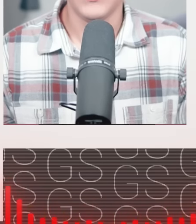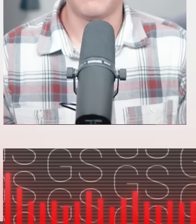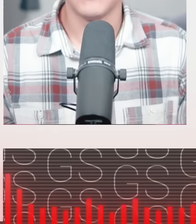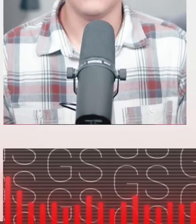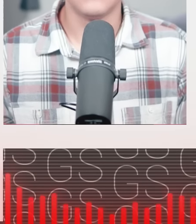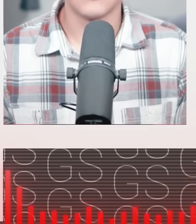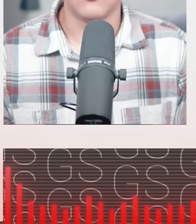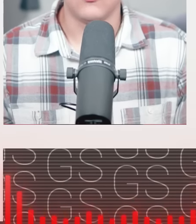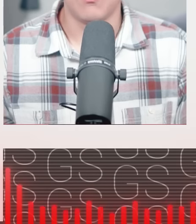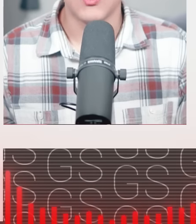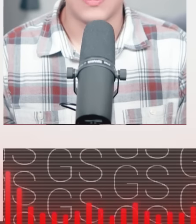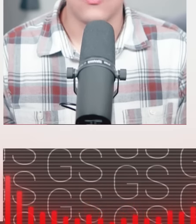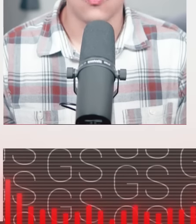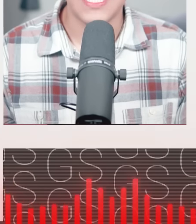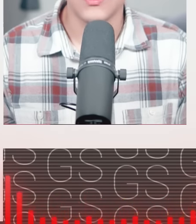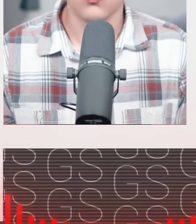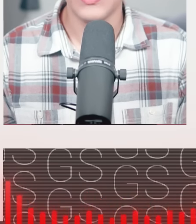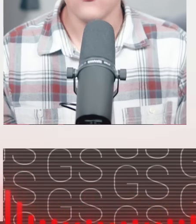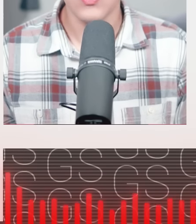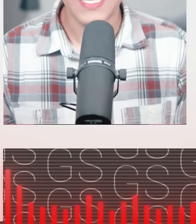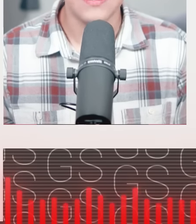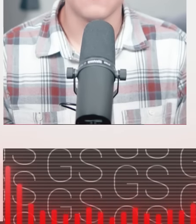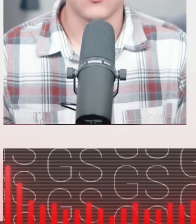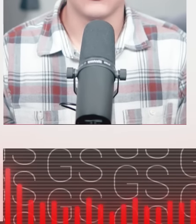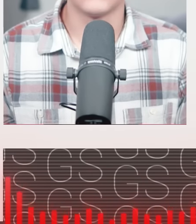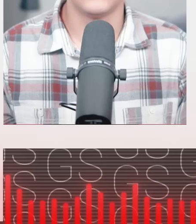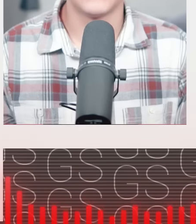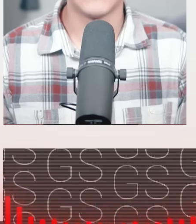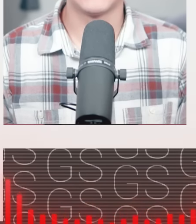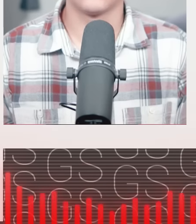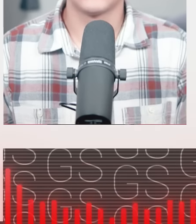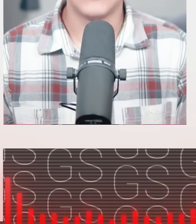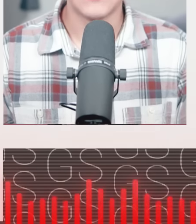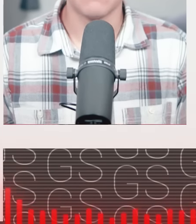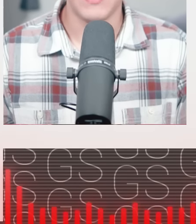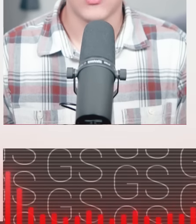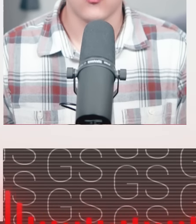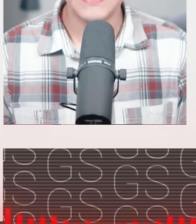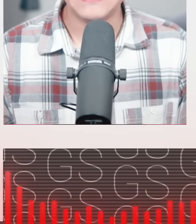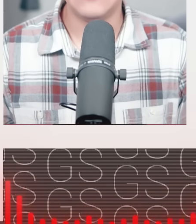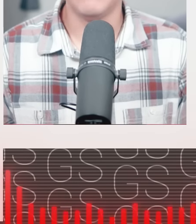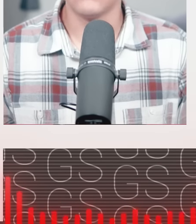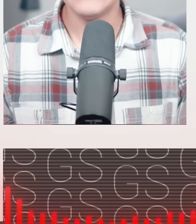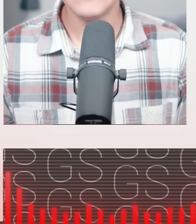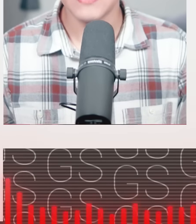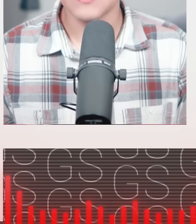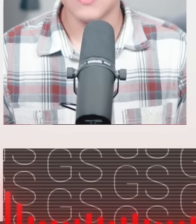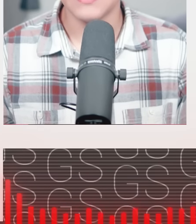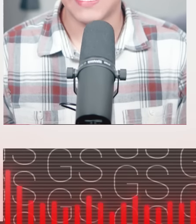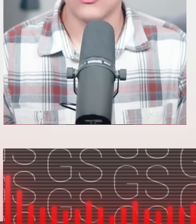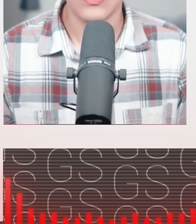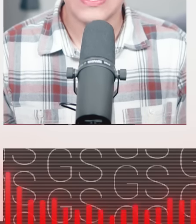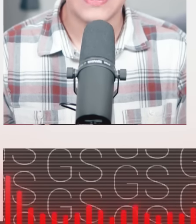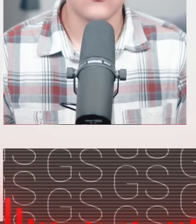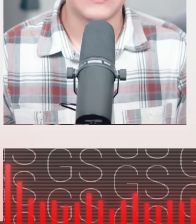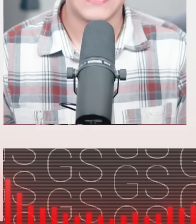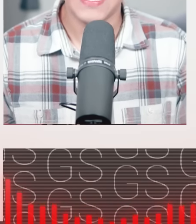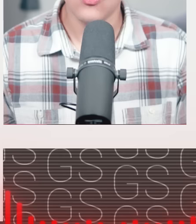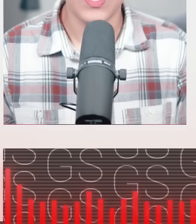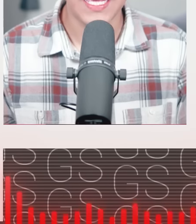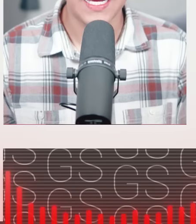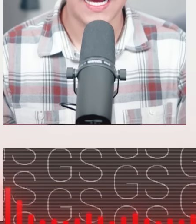Hoy el presidente Andrés Manuel López Obrador aseguró que no caerá en las provocaciones de Ricardo Salinas Pliego y le envió una indirecta dejándole en claro